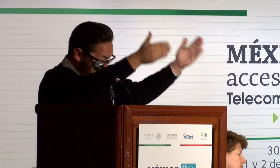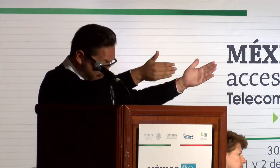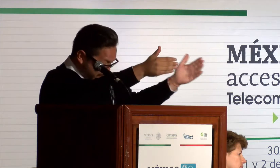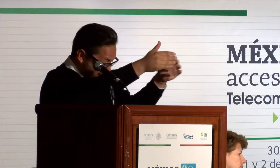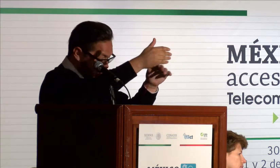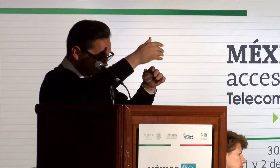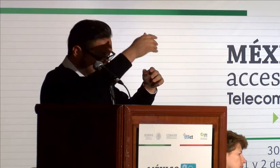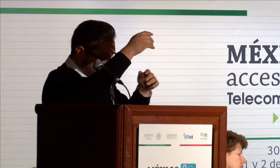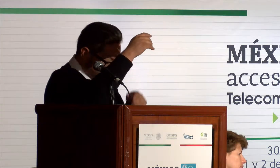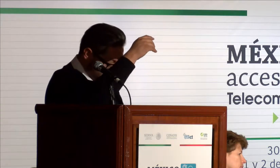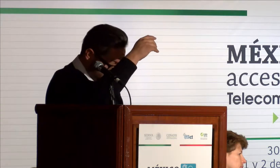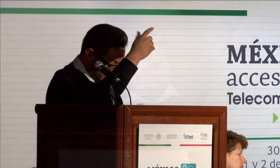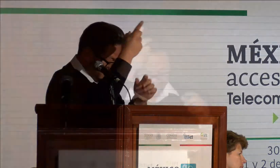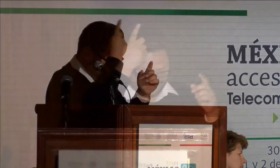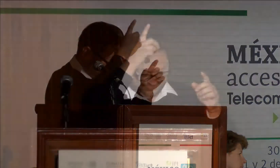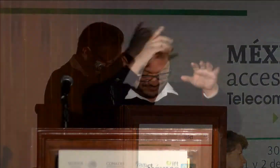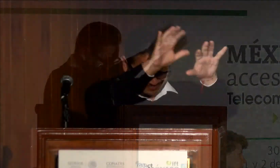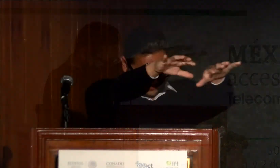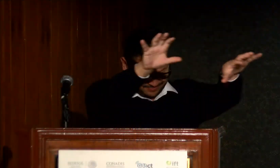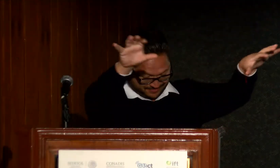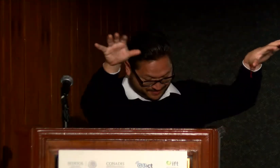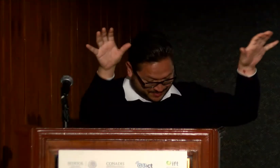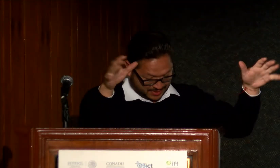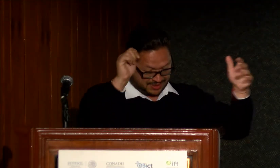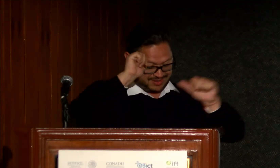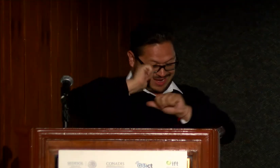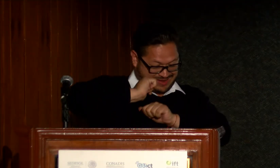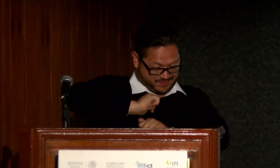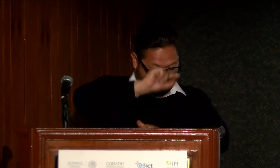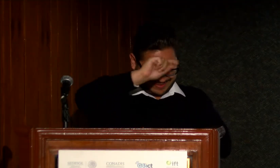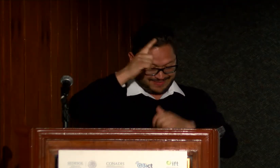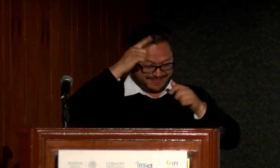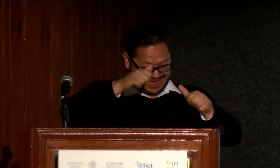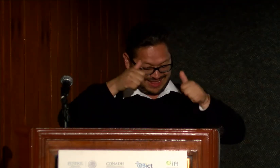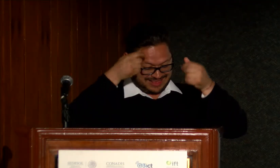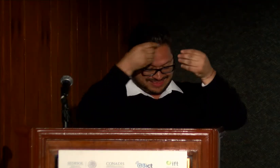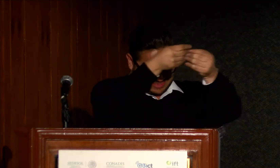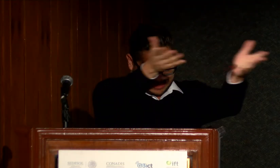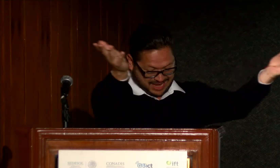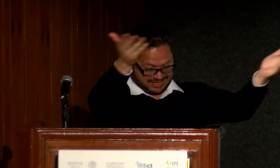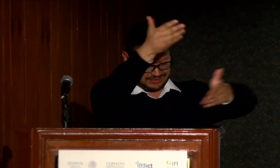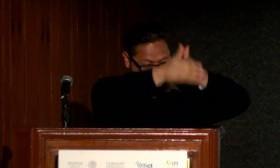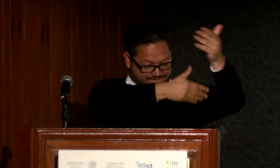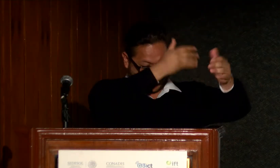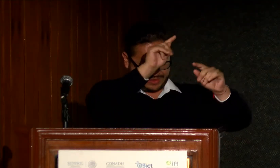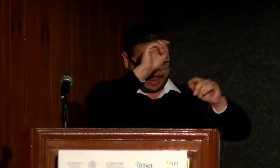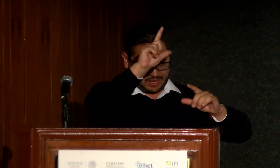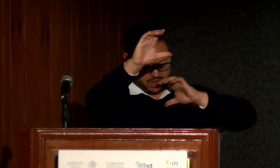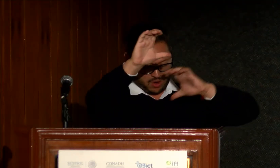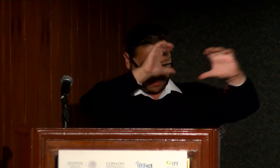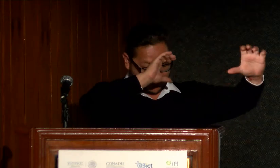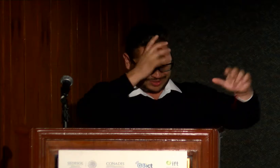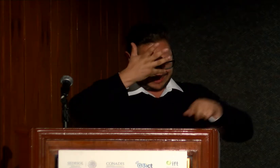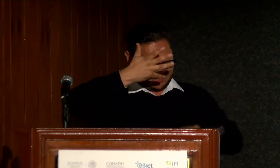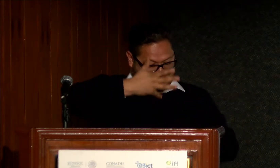y un después para quienes vivimos con una discapacidad, ya que ahora los concesionarios y